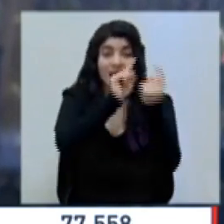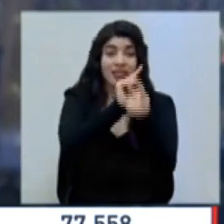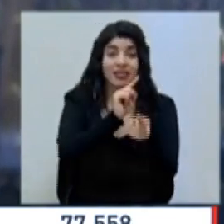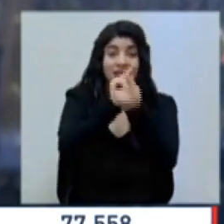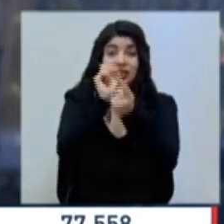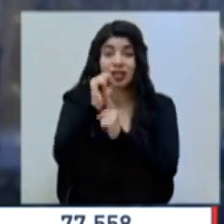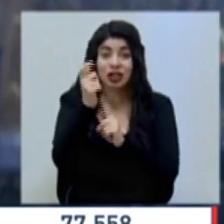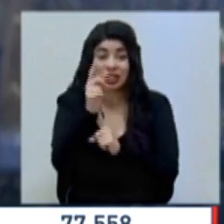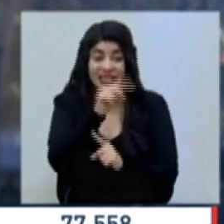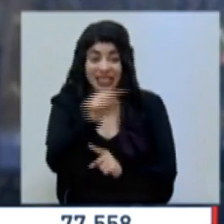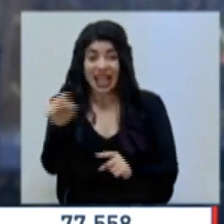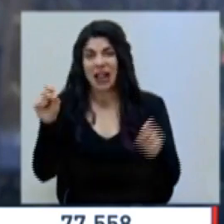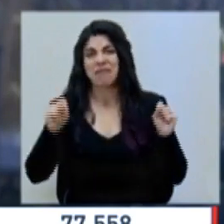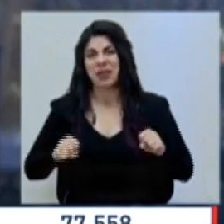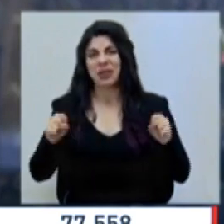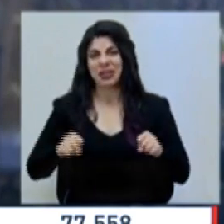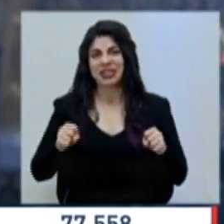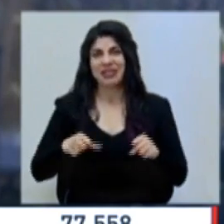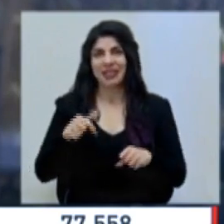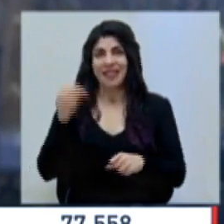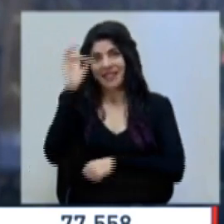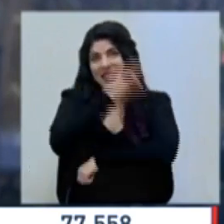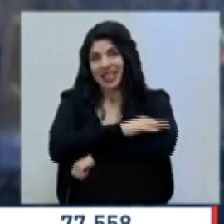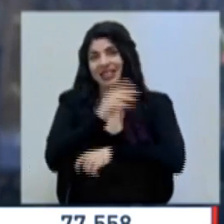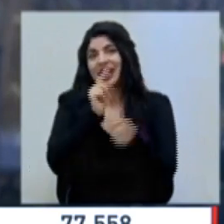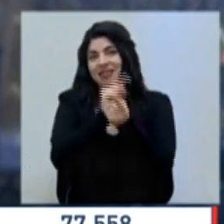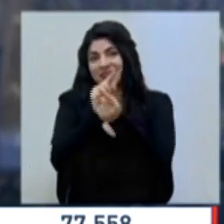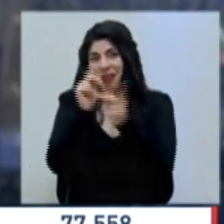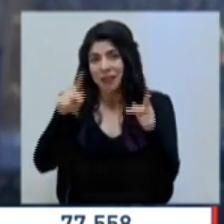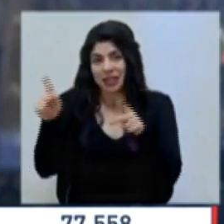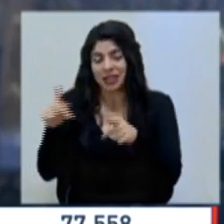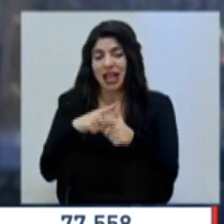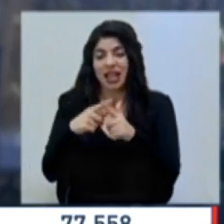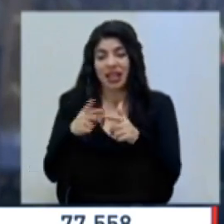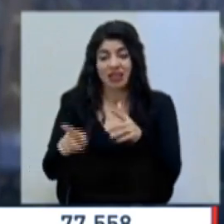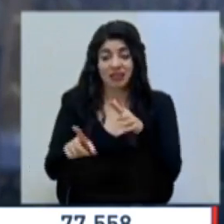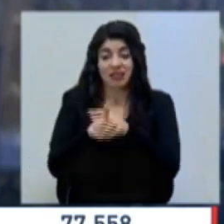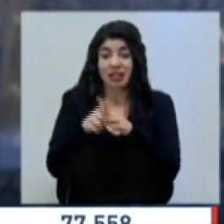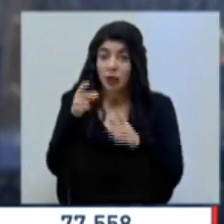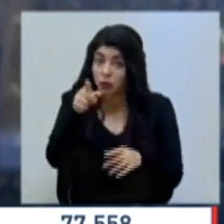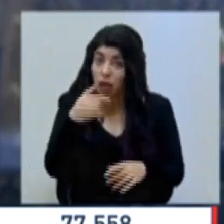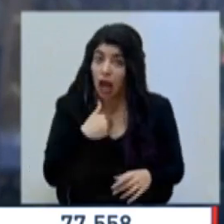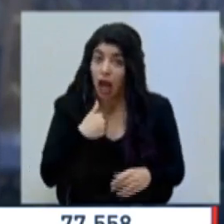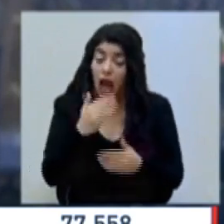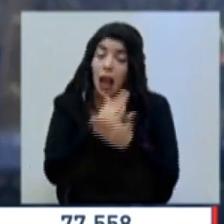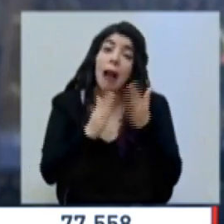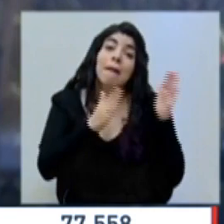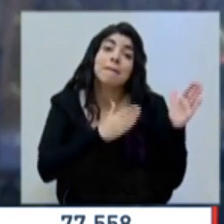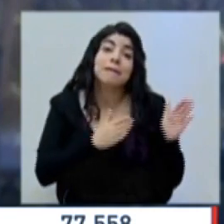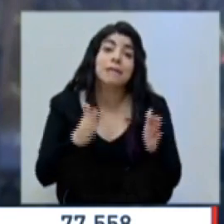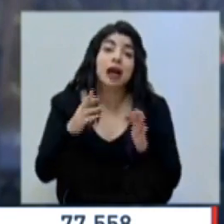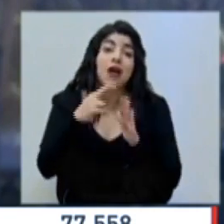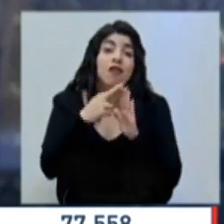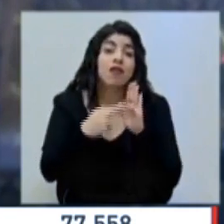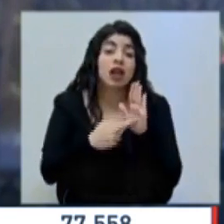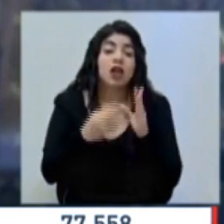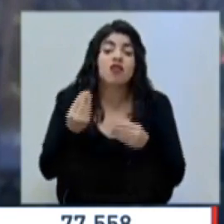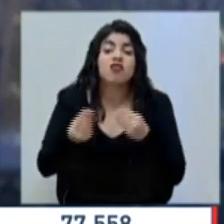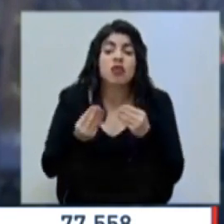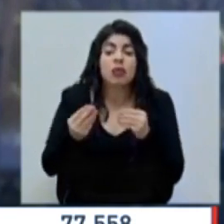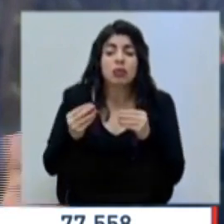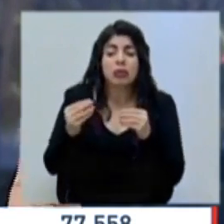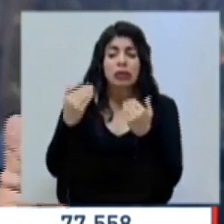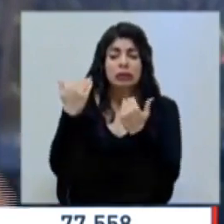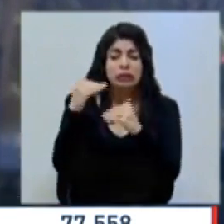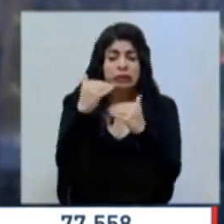sociales muy propensos para todas estas fechas, si tienen ustedes alguna previsión de alguna medida adicional de contención,